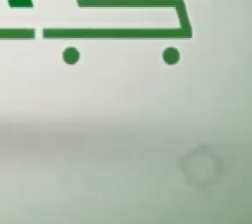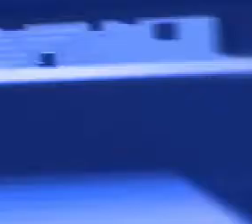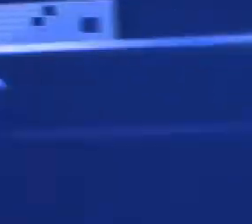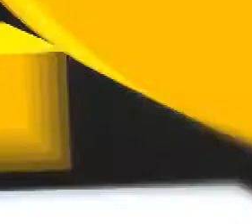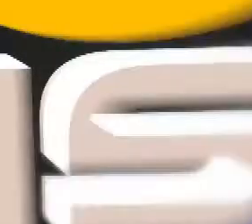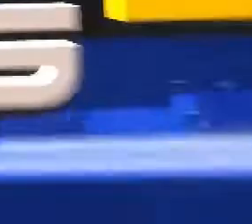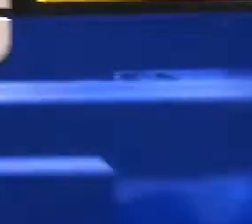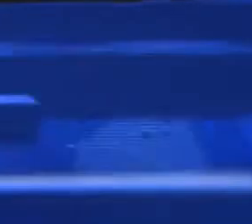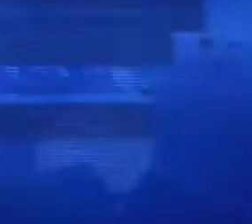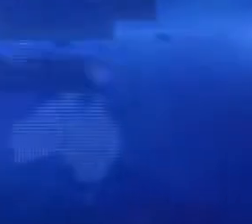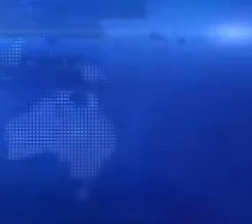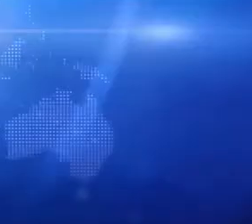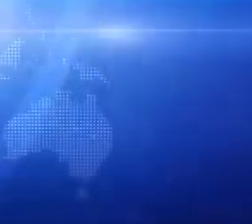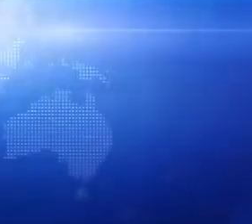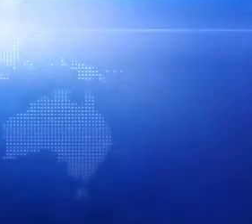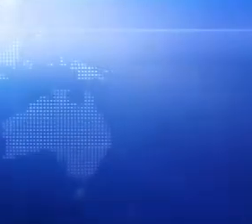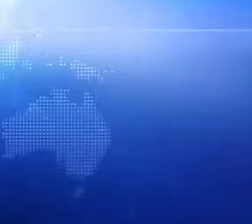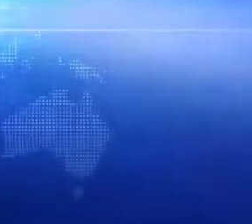bien!